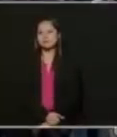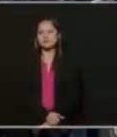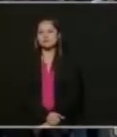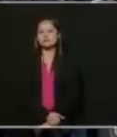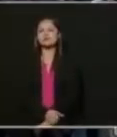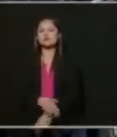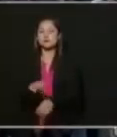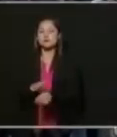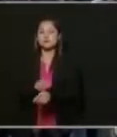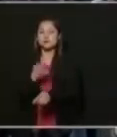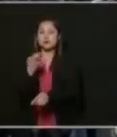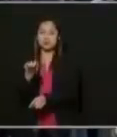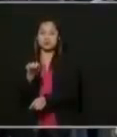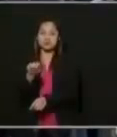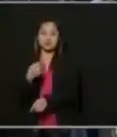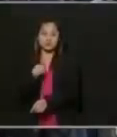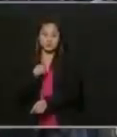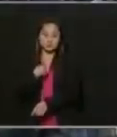Por eso,